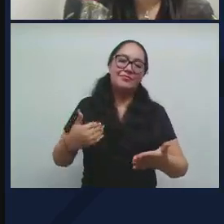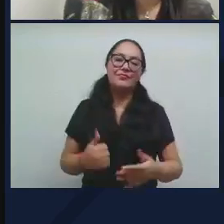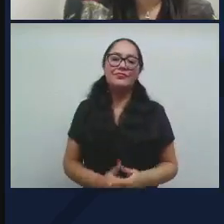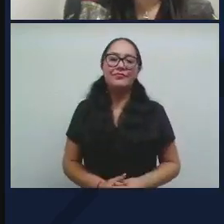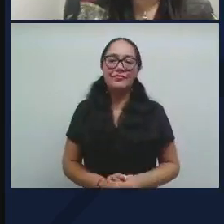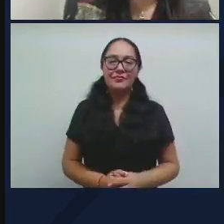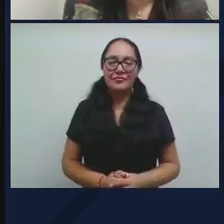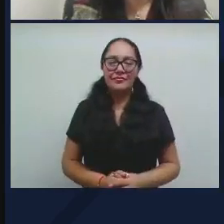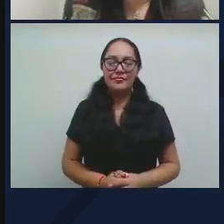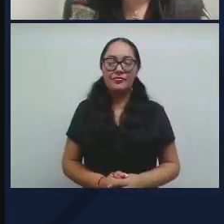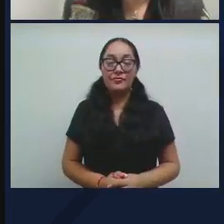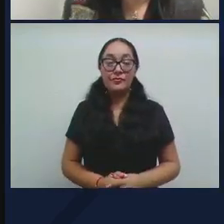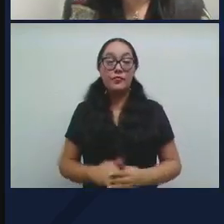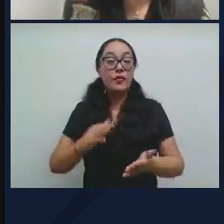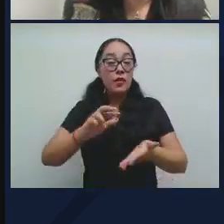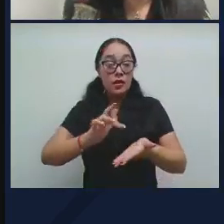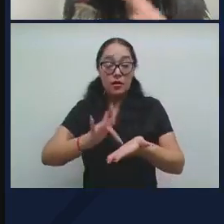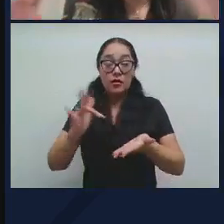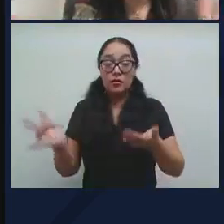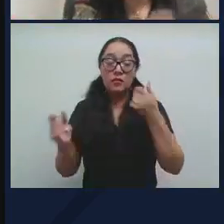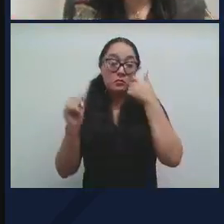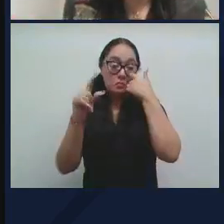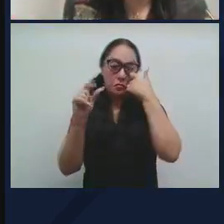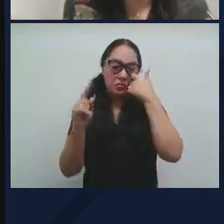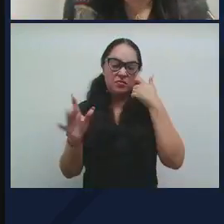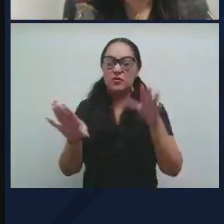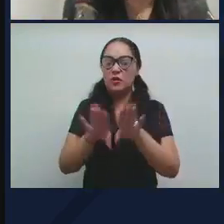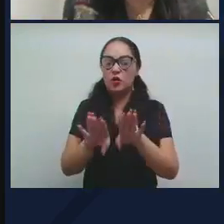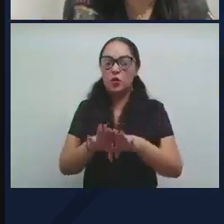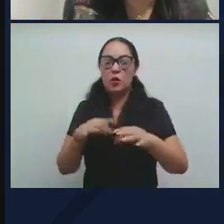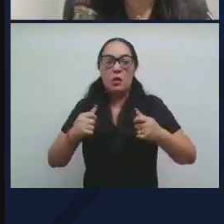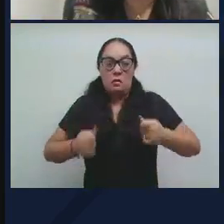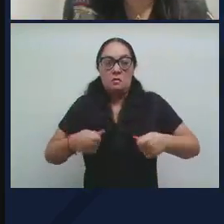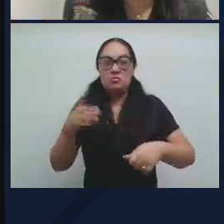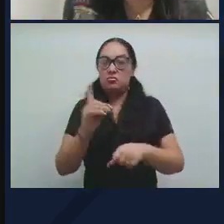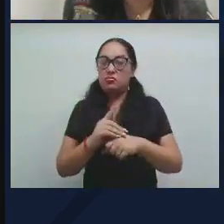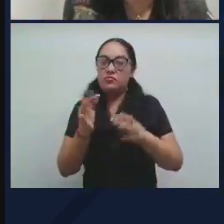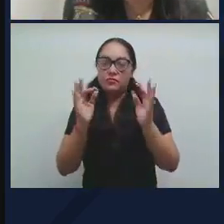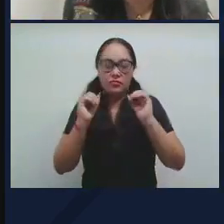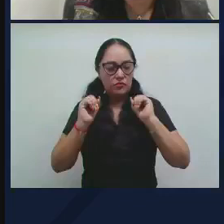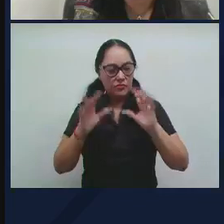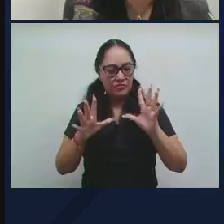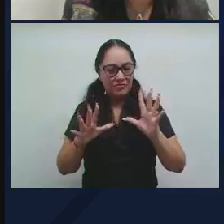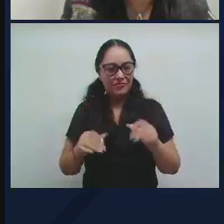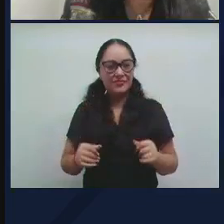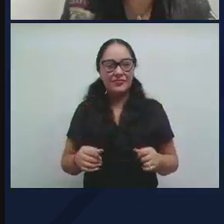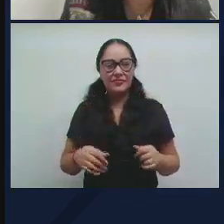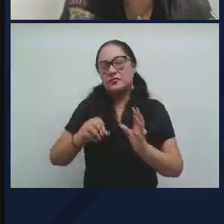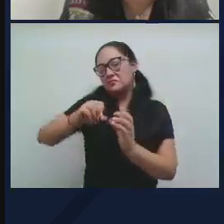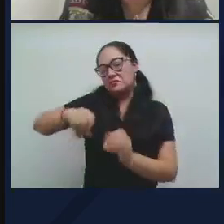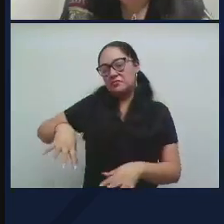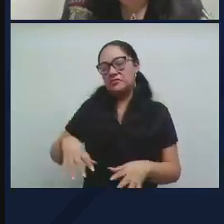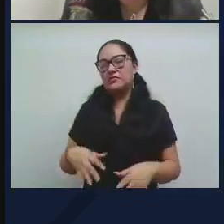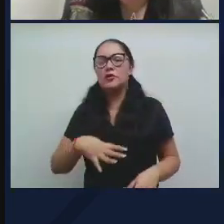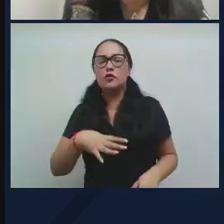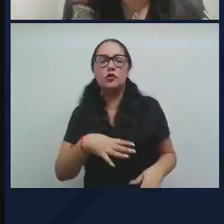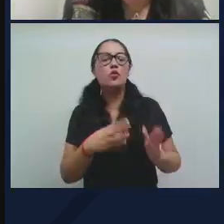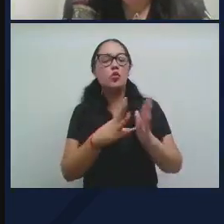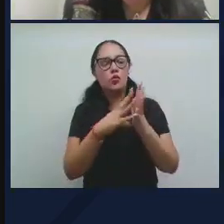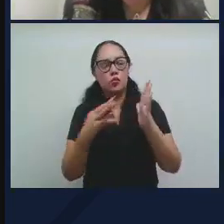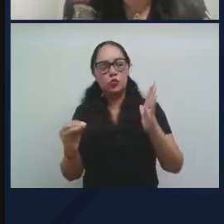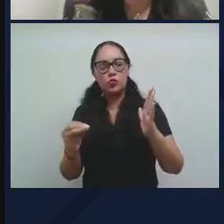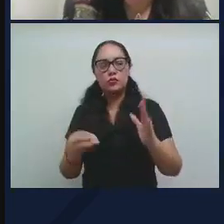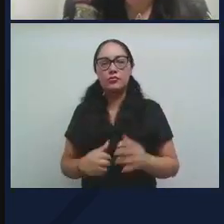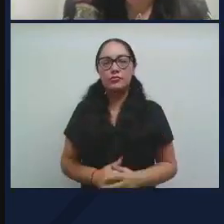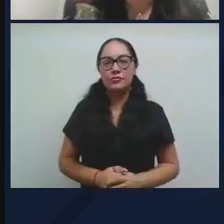Muchas gracias. Bueno, pues eso también, pues, ¿no? Está como esta seguridad si se extravía y demás, que bueno, pues queda de todos modos una copia. Y bueno, pues